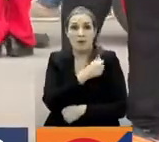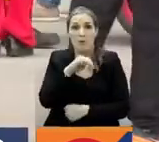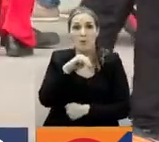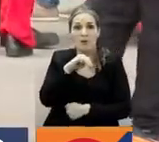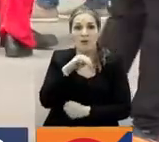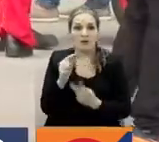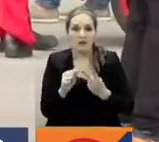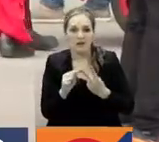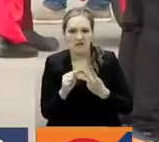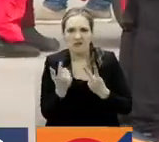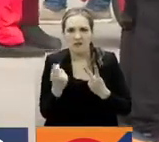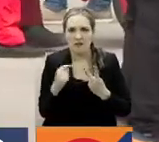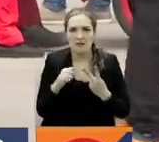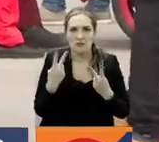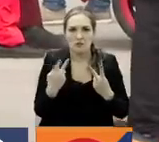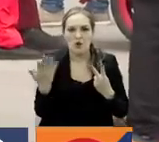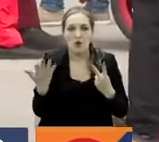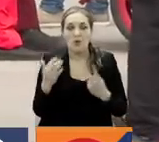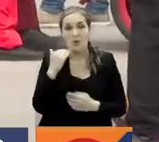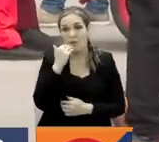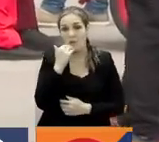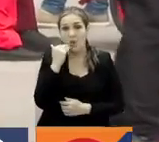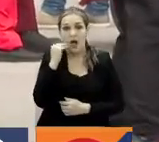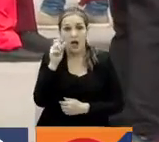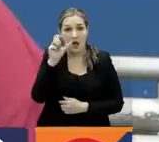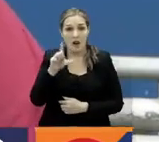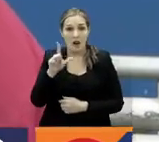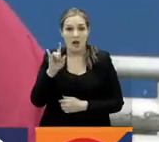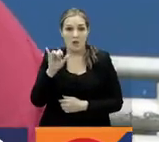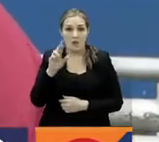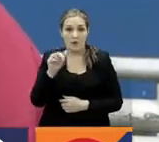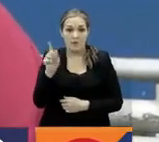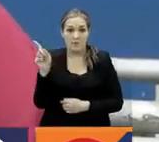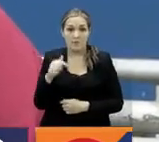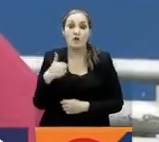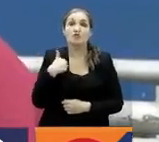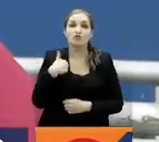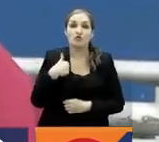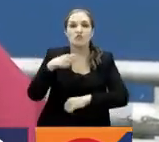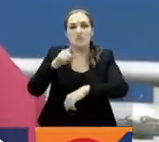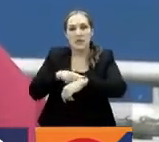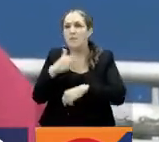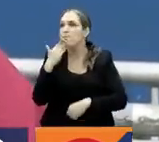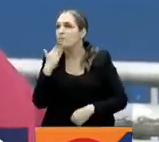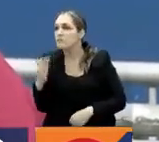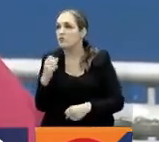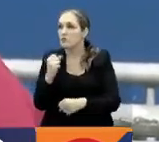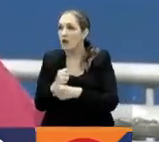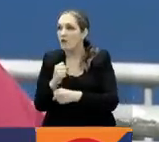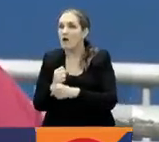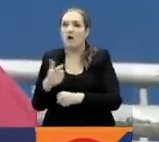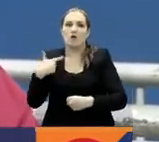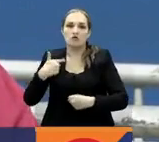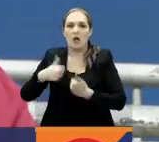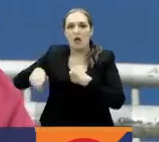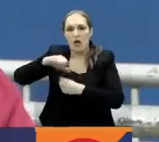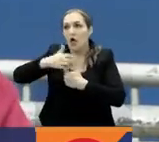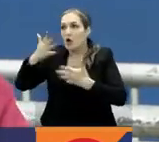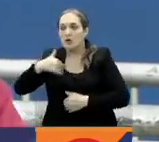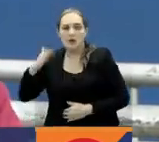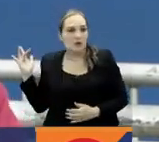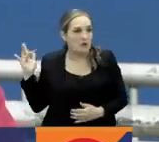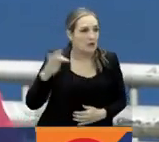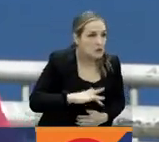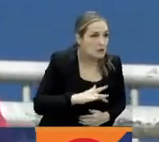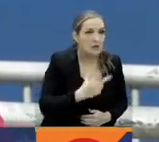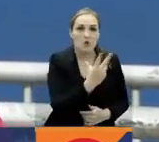no pueden completar su esquema. Para Laura Rodríguez podría afectar su trabajo. Saqué tiempo, saqué permisos, saqué un montón de cosas y me